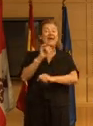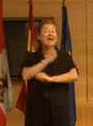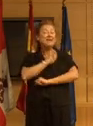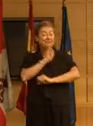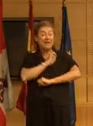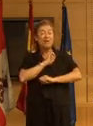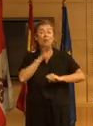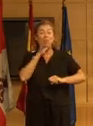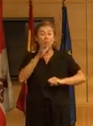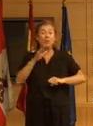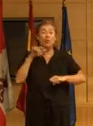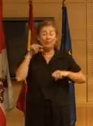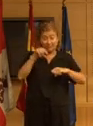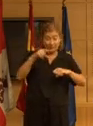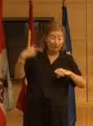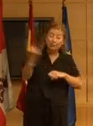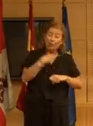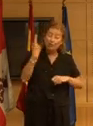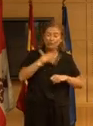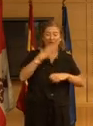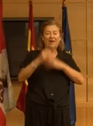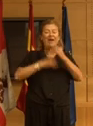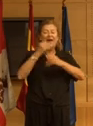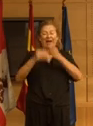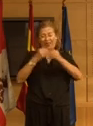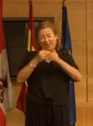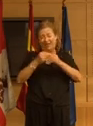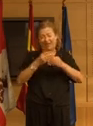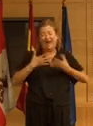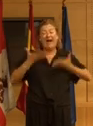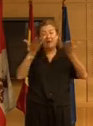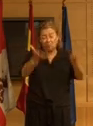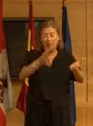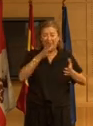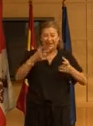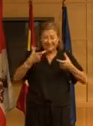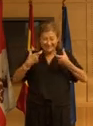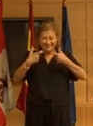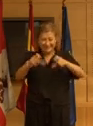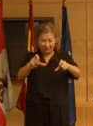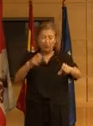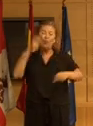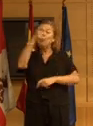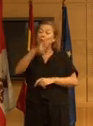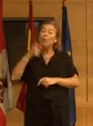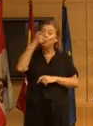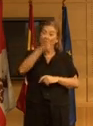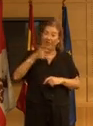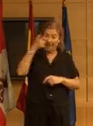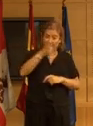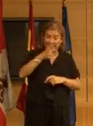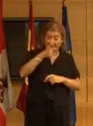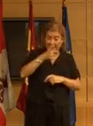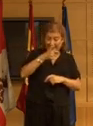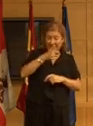que por ese lado, entre todos, hagamos una contribución al sector duradera.